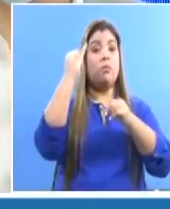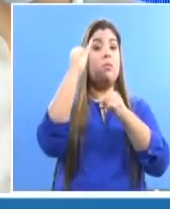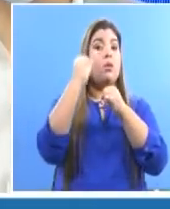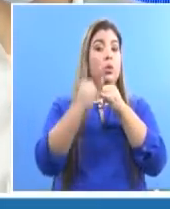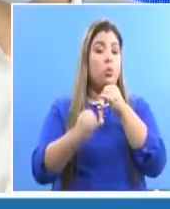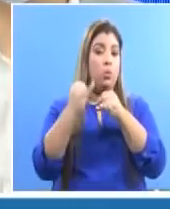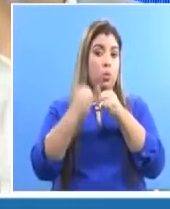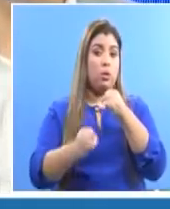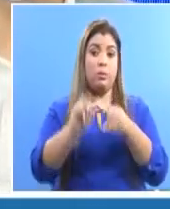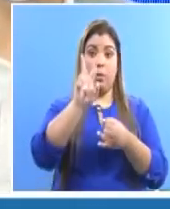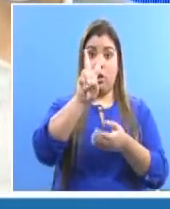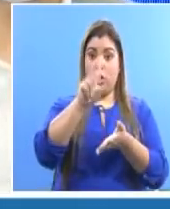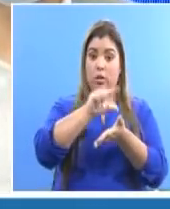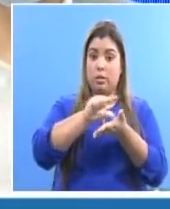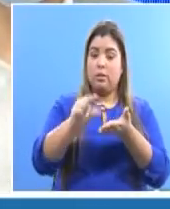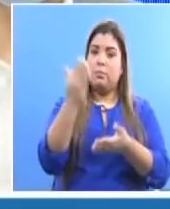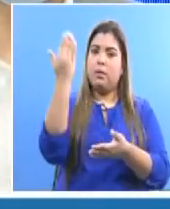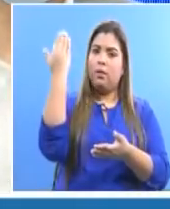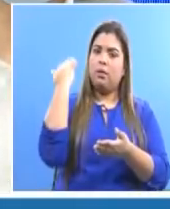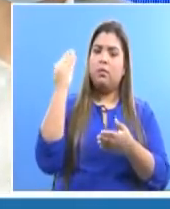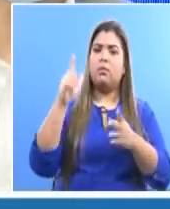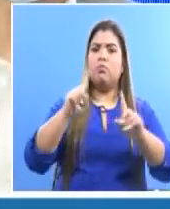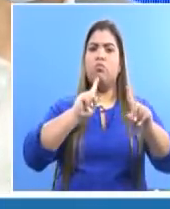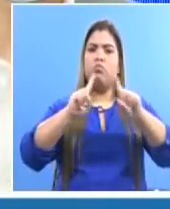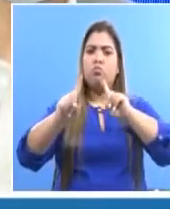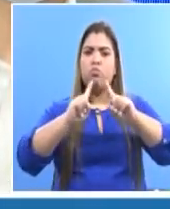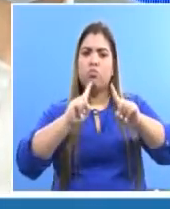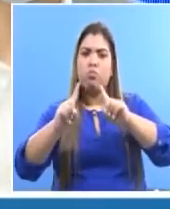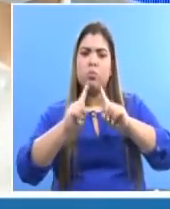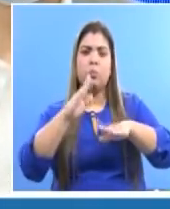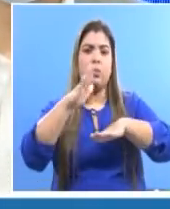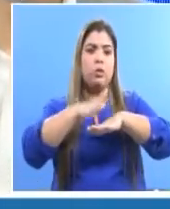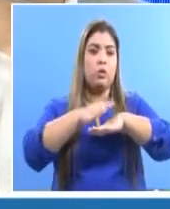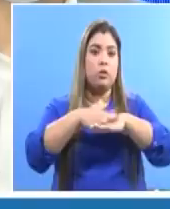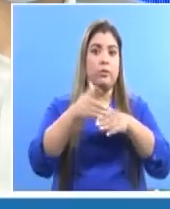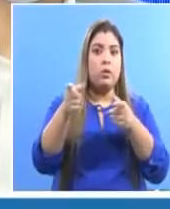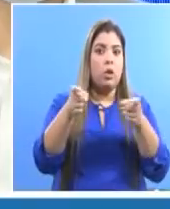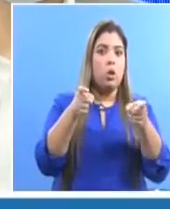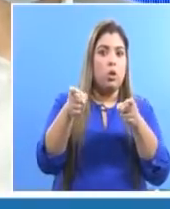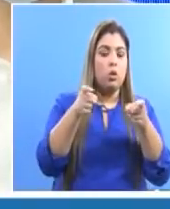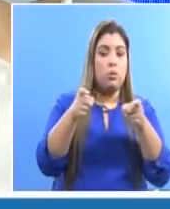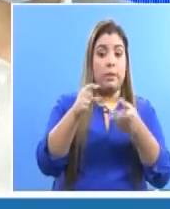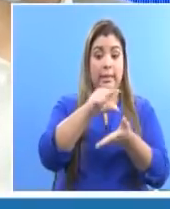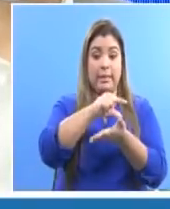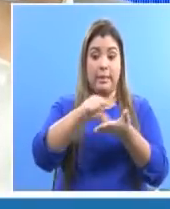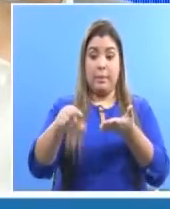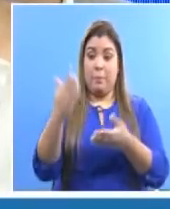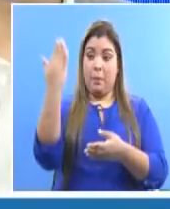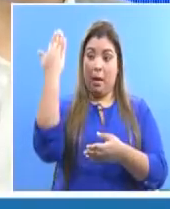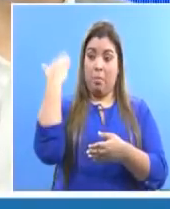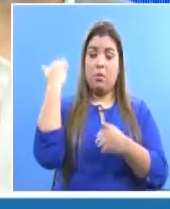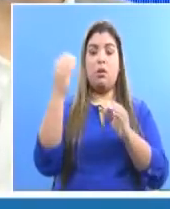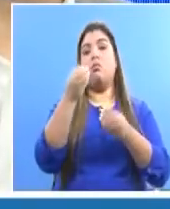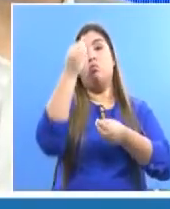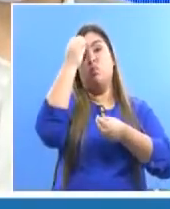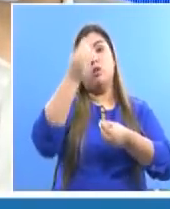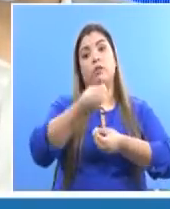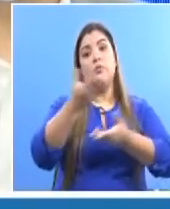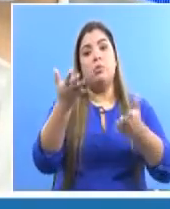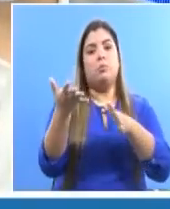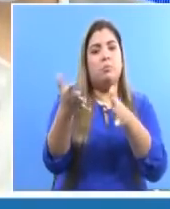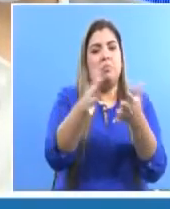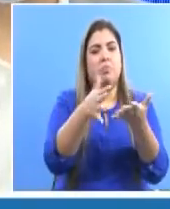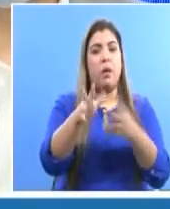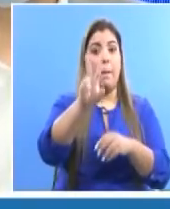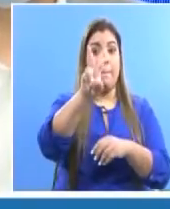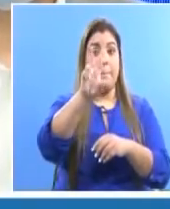últimas 2 semanas hemos venido hablando de medidas que son asimétricas. Para la semana pasada reportábamos que cerca de